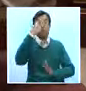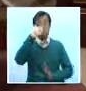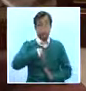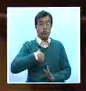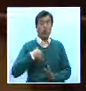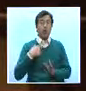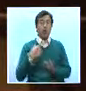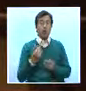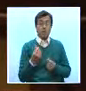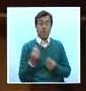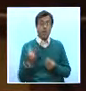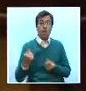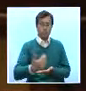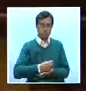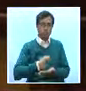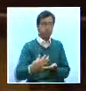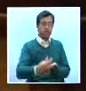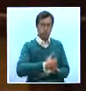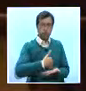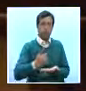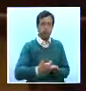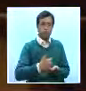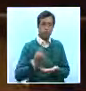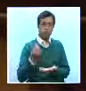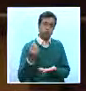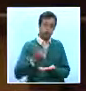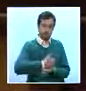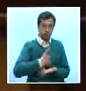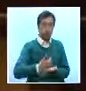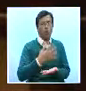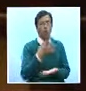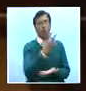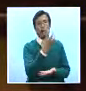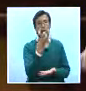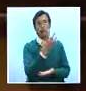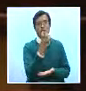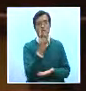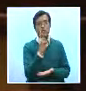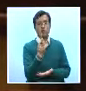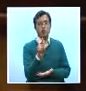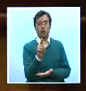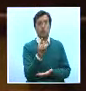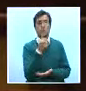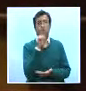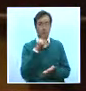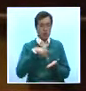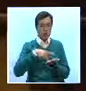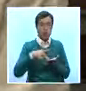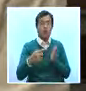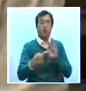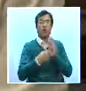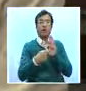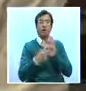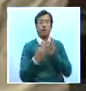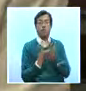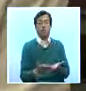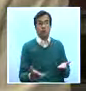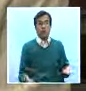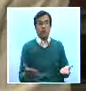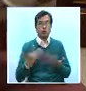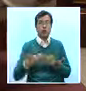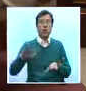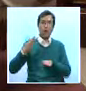la riqueza, ¿verdad?, para llegar a reunir, en el ejemplo, los 480,000. Uno tributa sobre esa riqueza que es el impuesto a la renta. Así es, uno ya fue